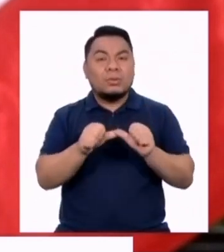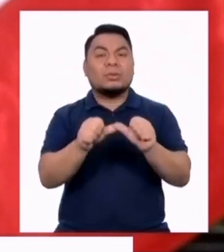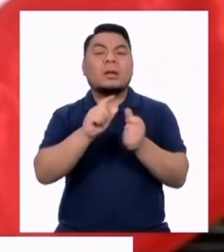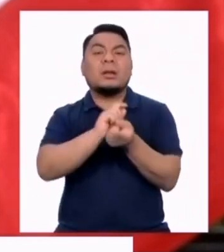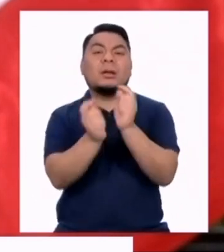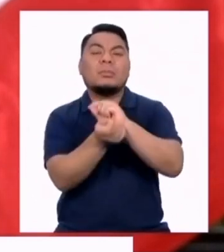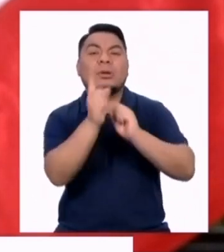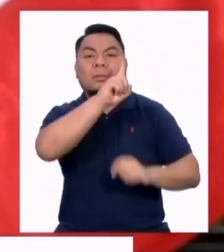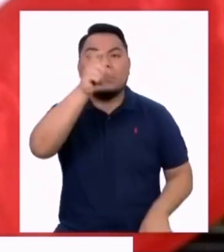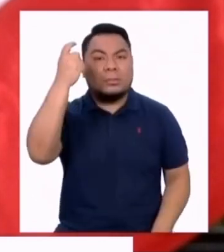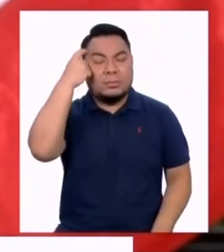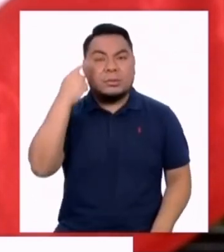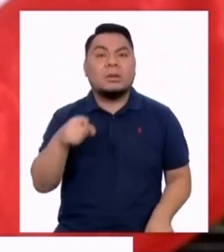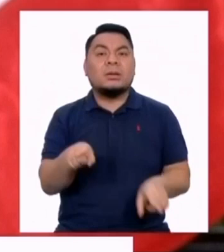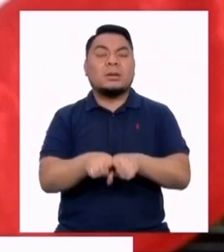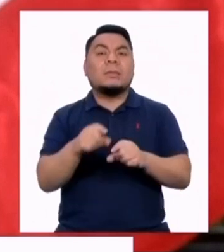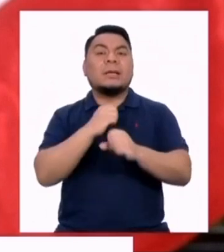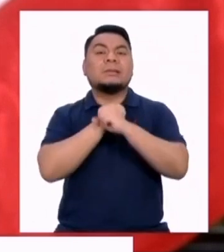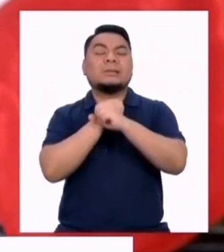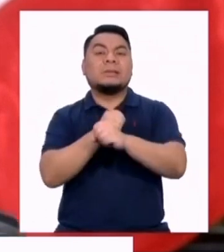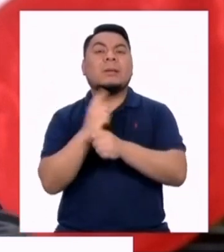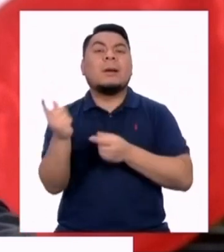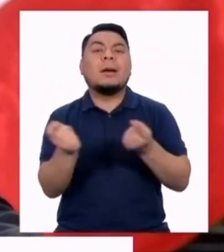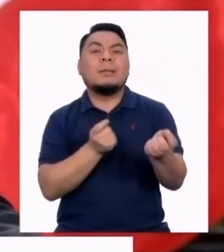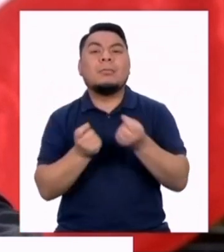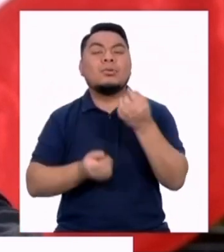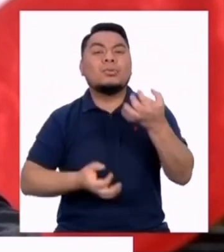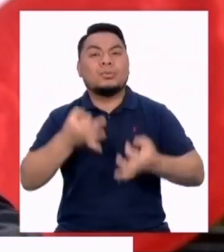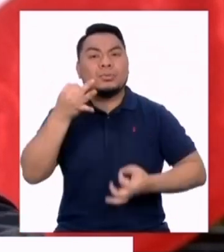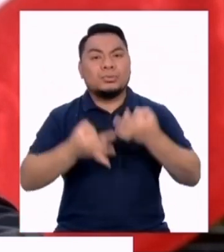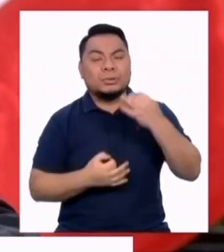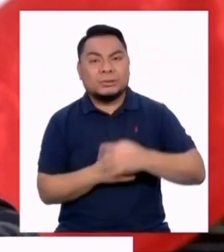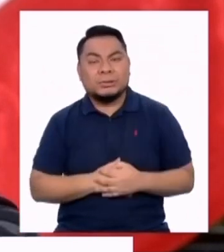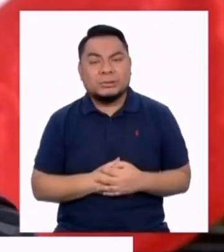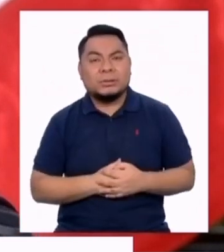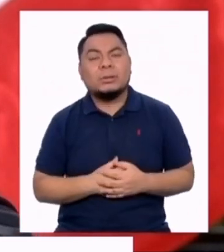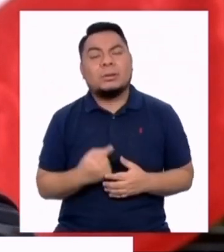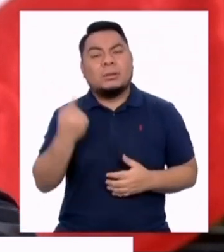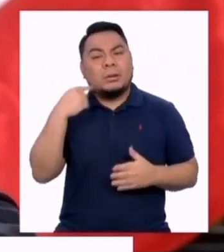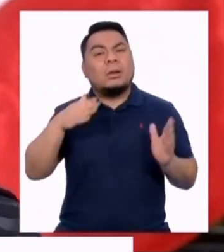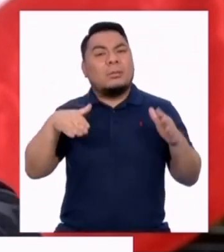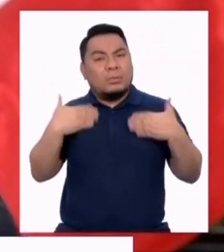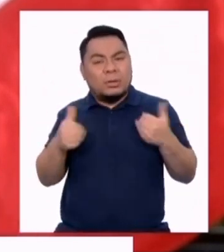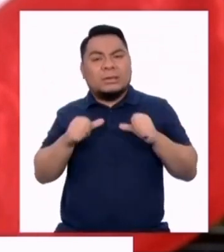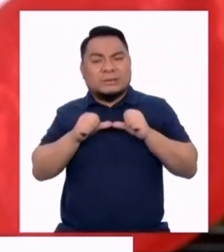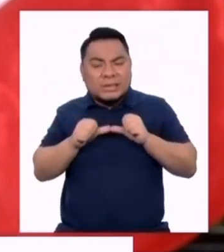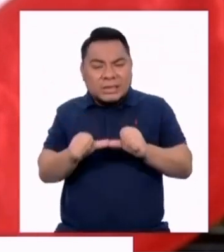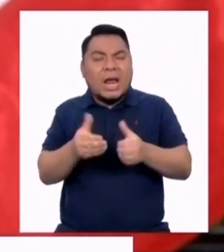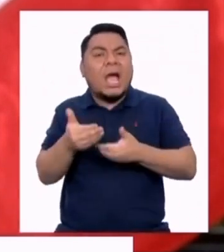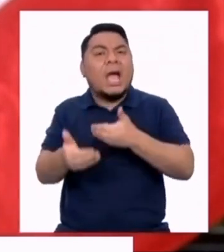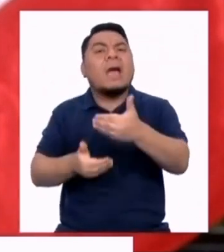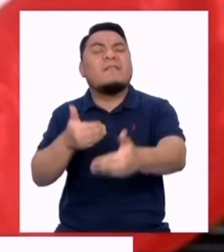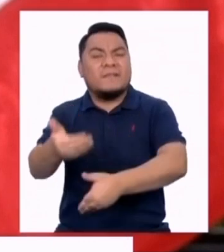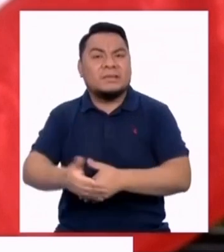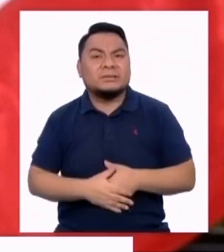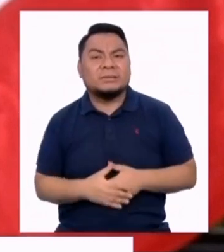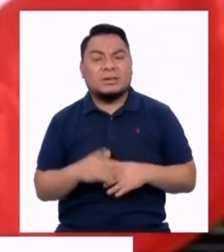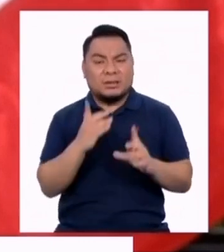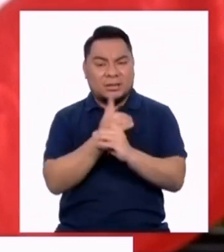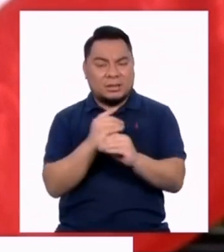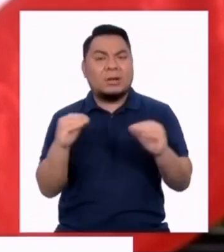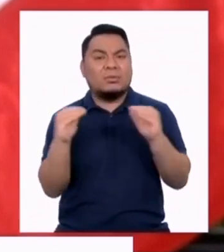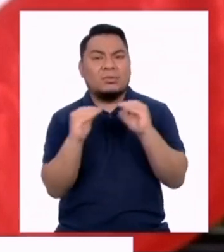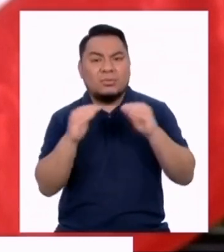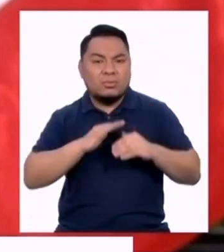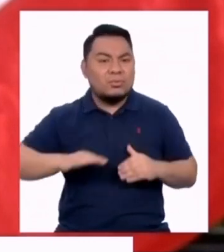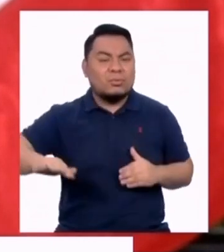para poder seguir avanzando en la democratización de nuestro país y en la lucha contra la